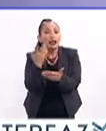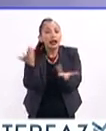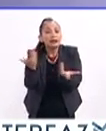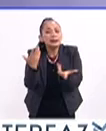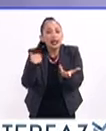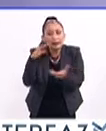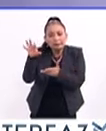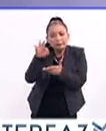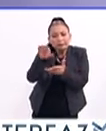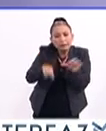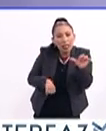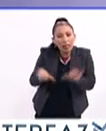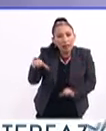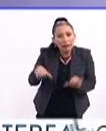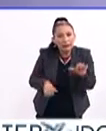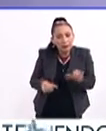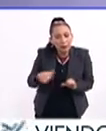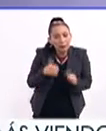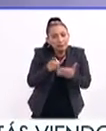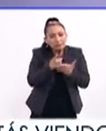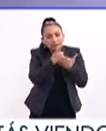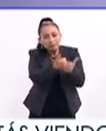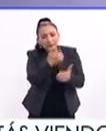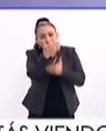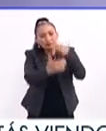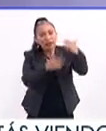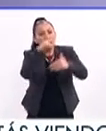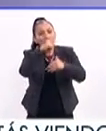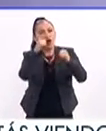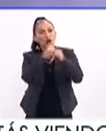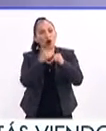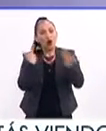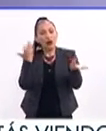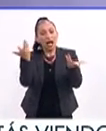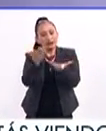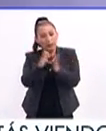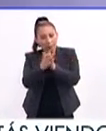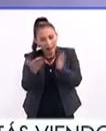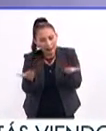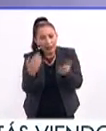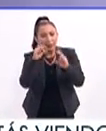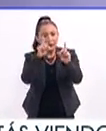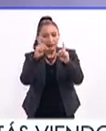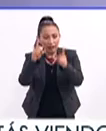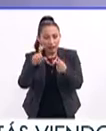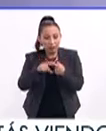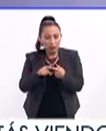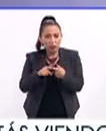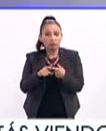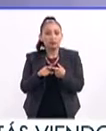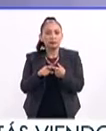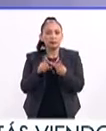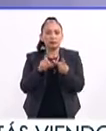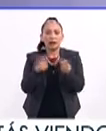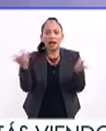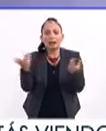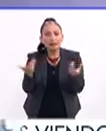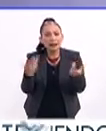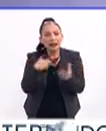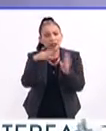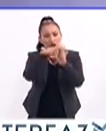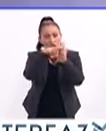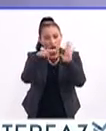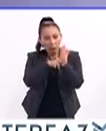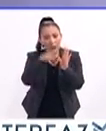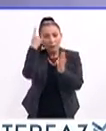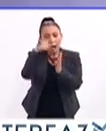buscar acciones que desarrollen estas lenguas a través de elaboración de materiales didácticos, a través de la generación de normas